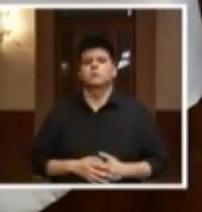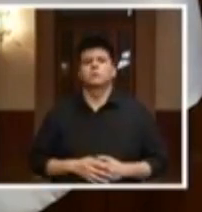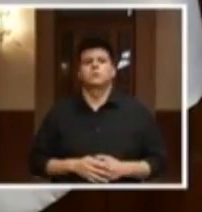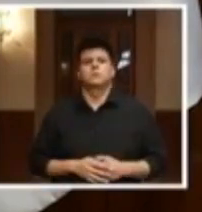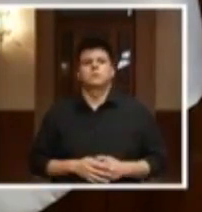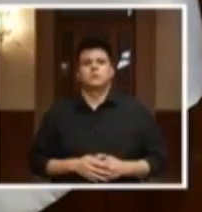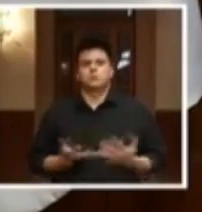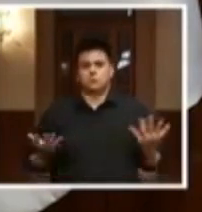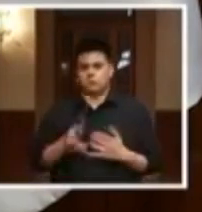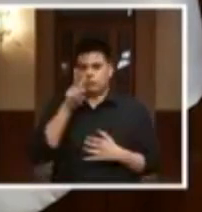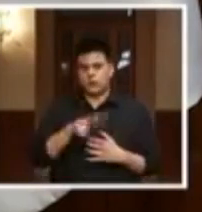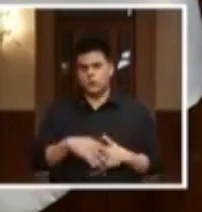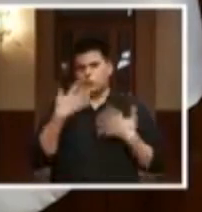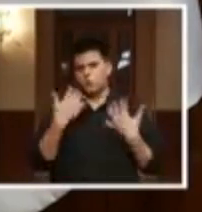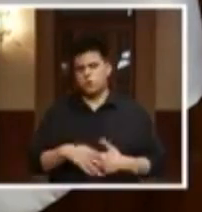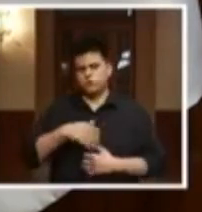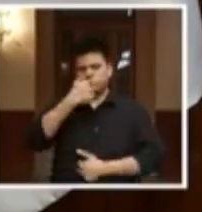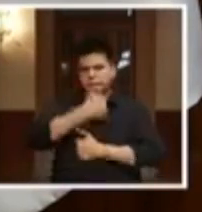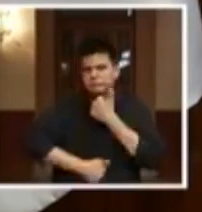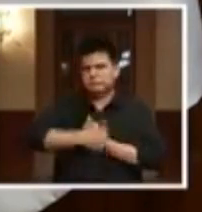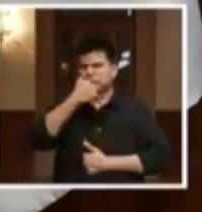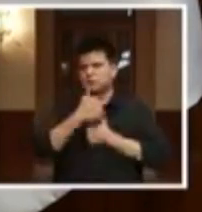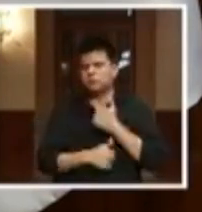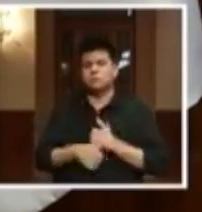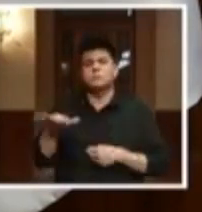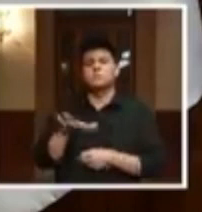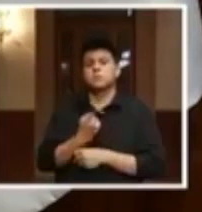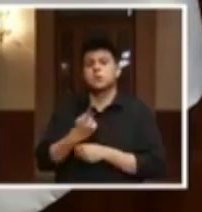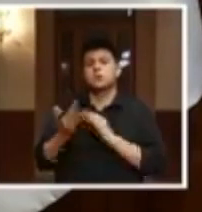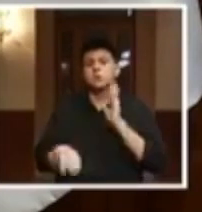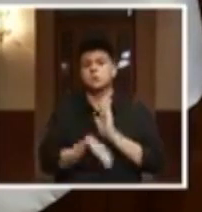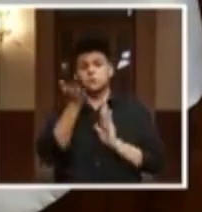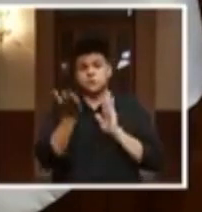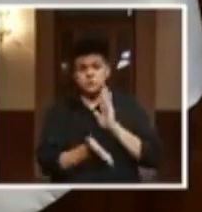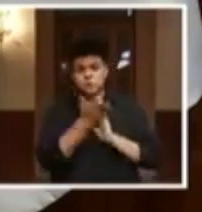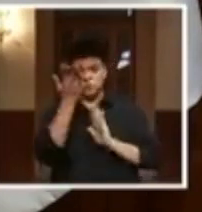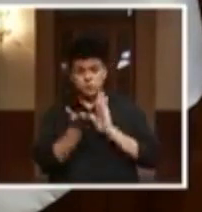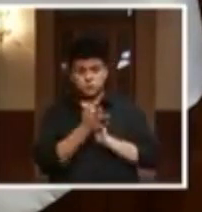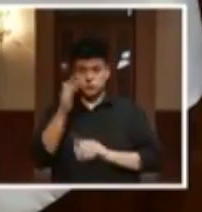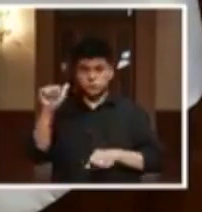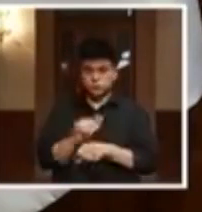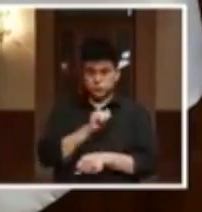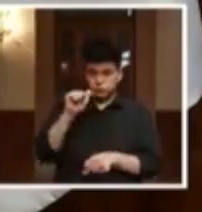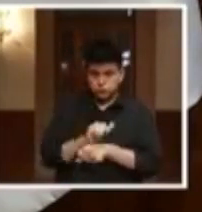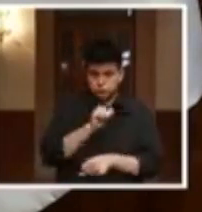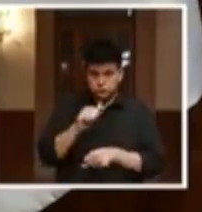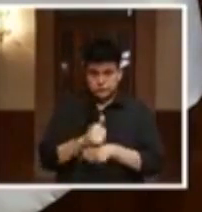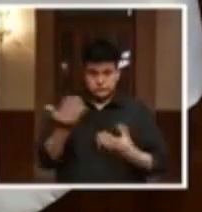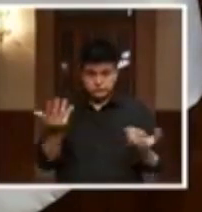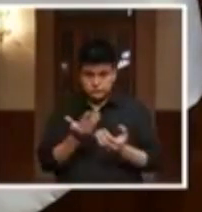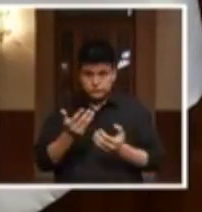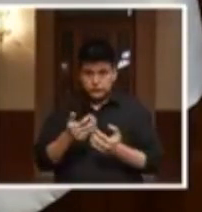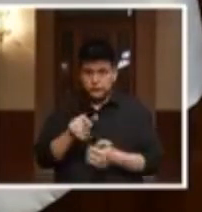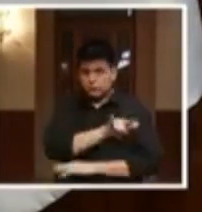nos trae una gran complicación porque entre construcción y automotriz y aeroespacial tenemos